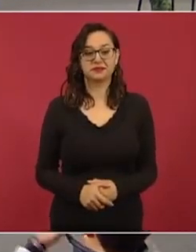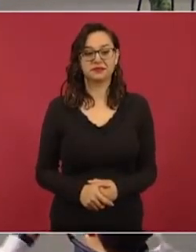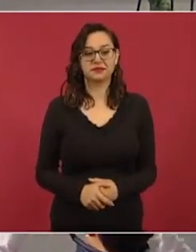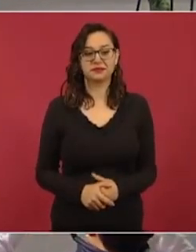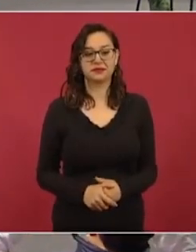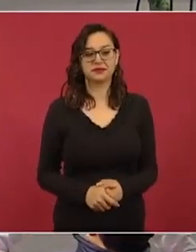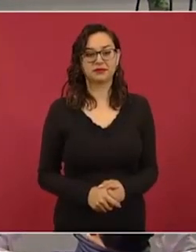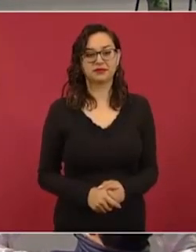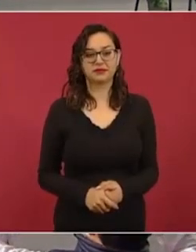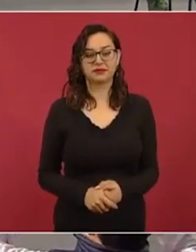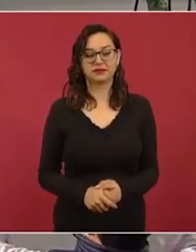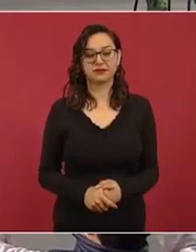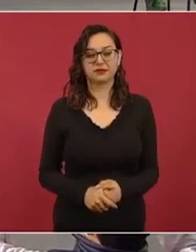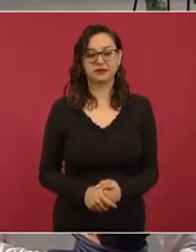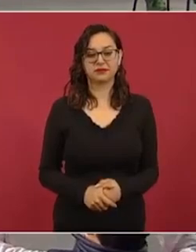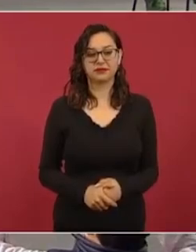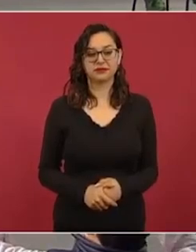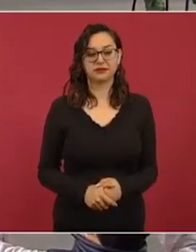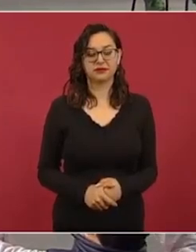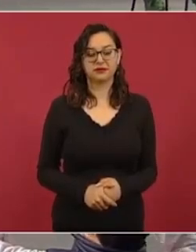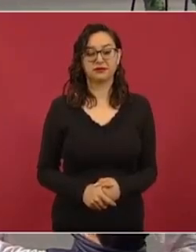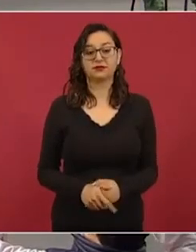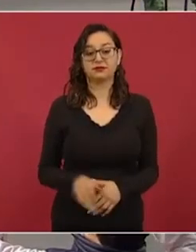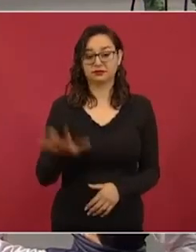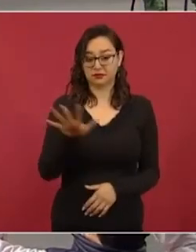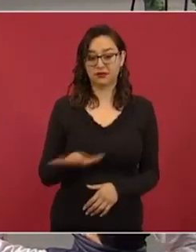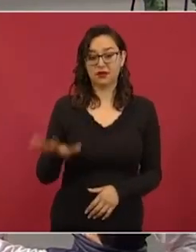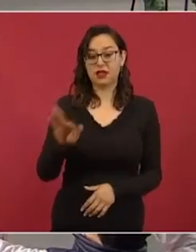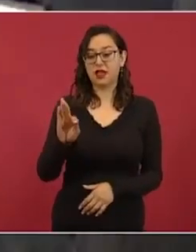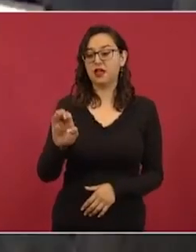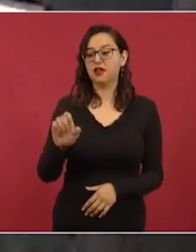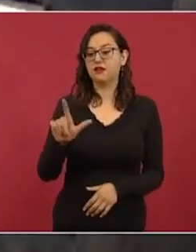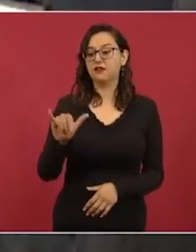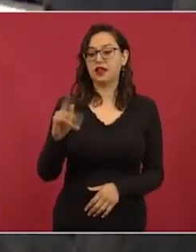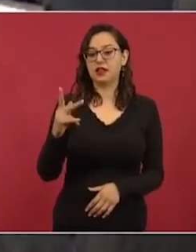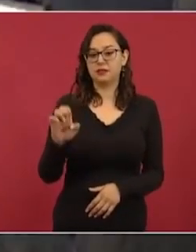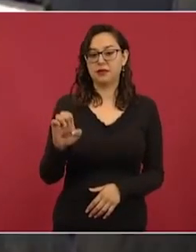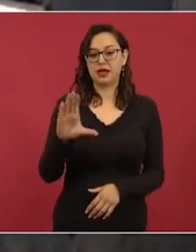esto es de Felipe Carrillo Puerto.